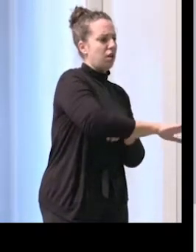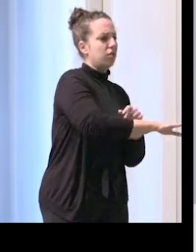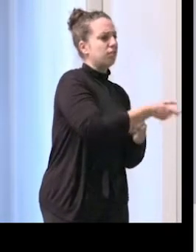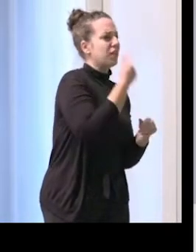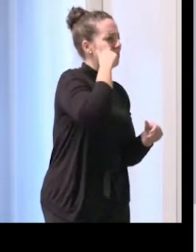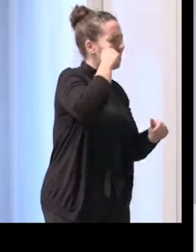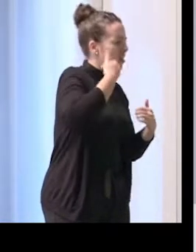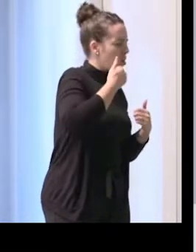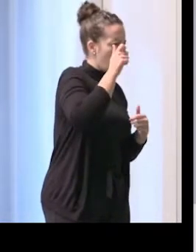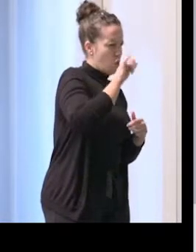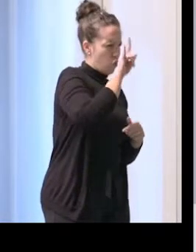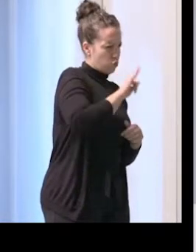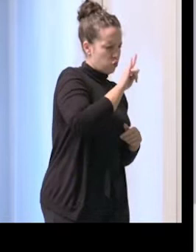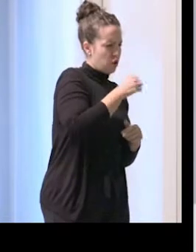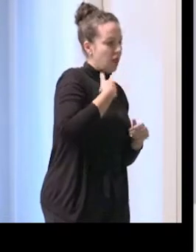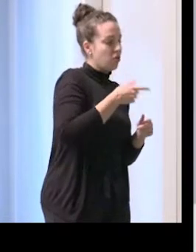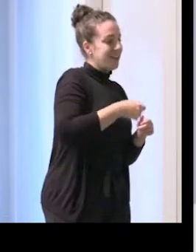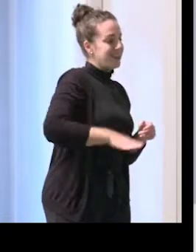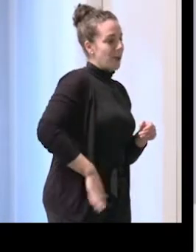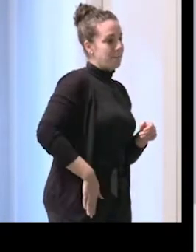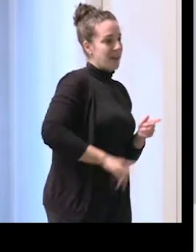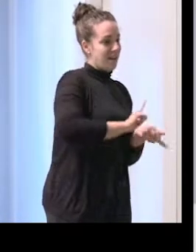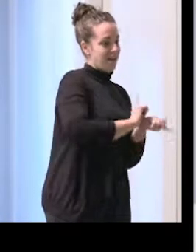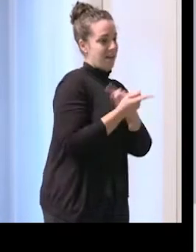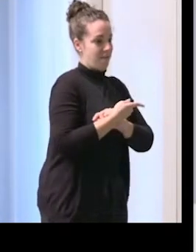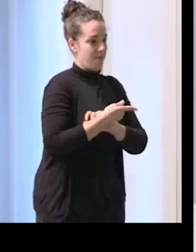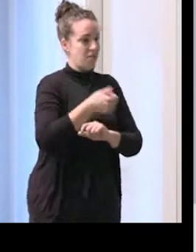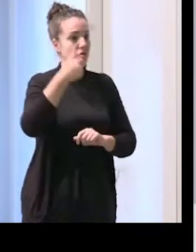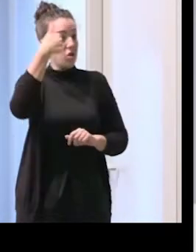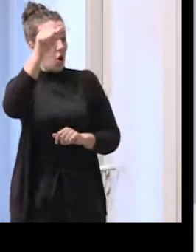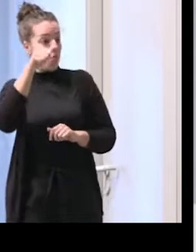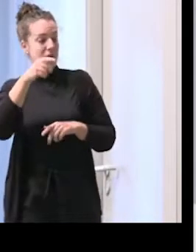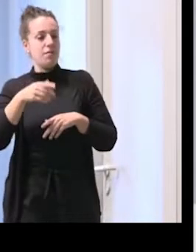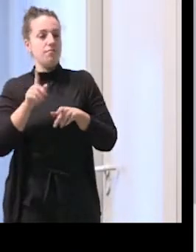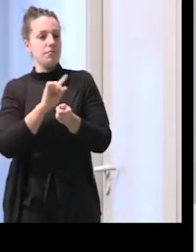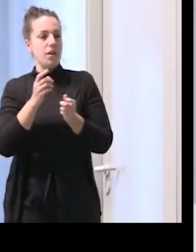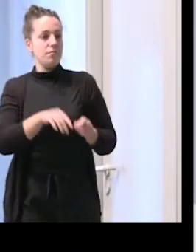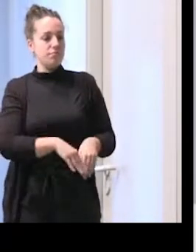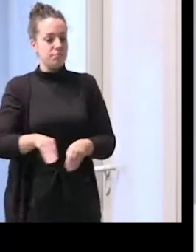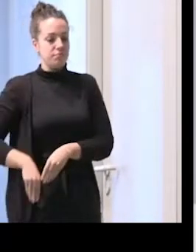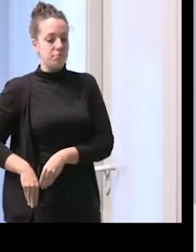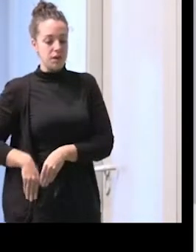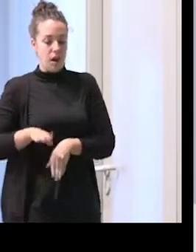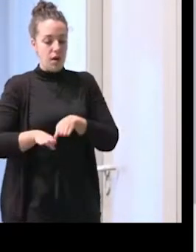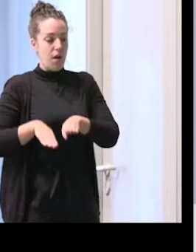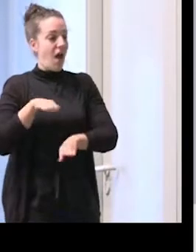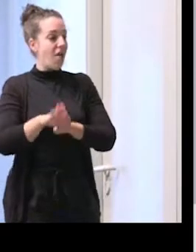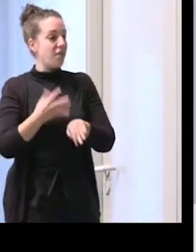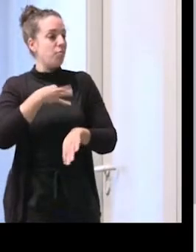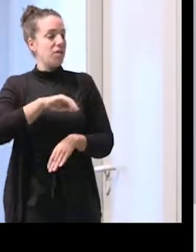muy oscura, y le trasplantaron la pierna y este hombre pudo vivir y caminar con una pierna que no era su pierna, era de